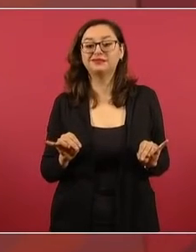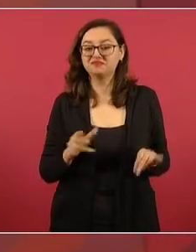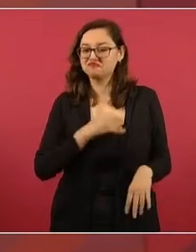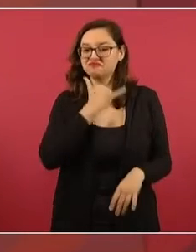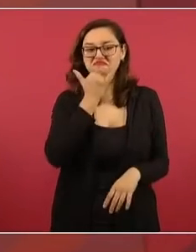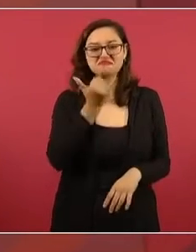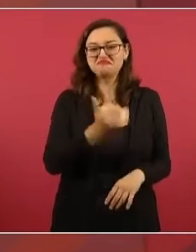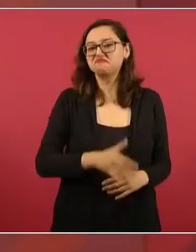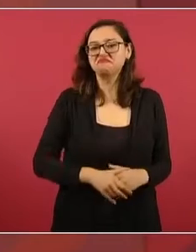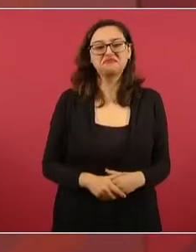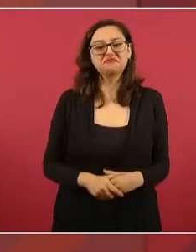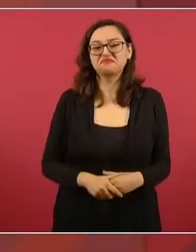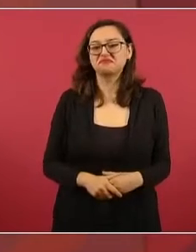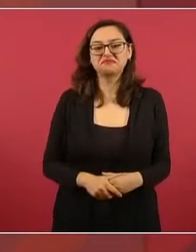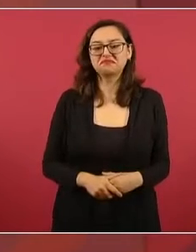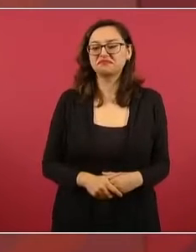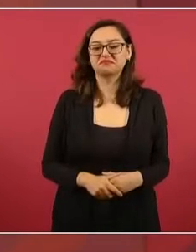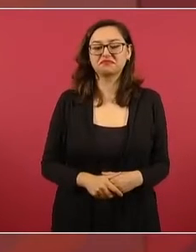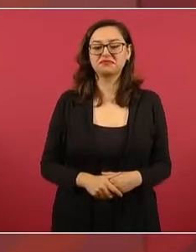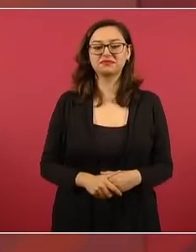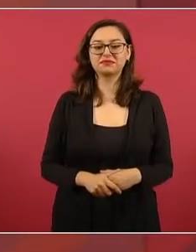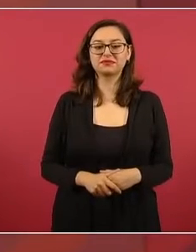No,